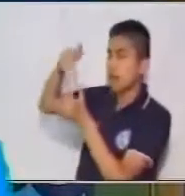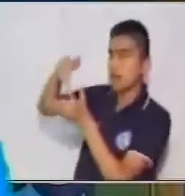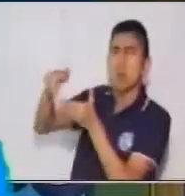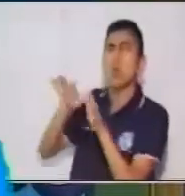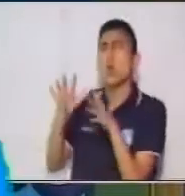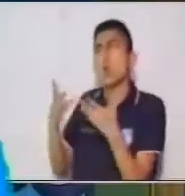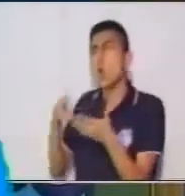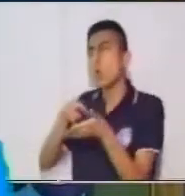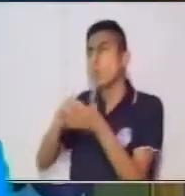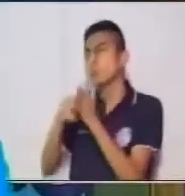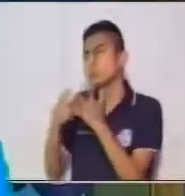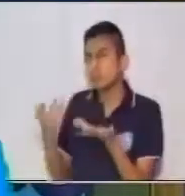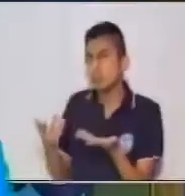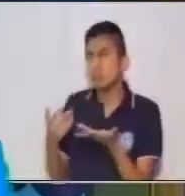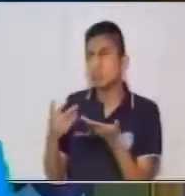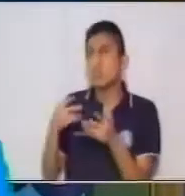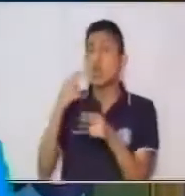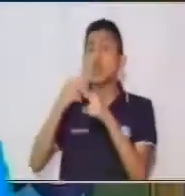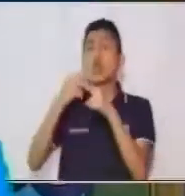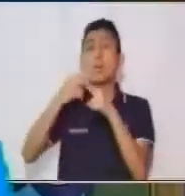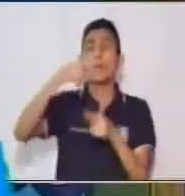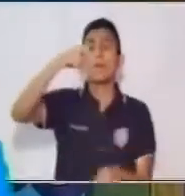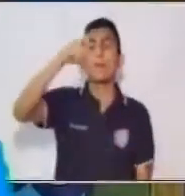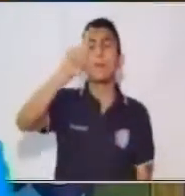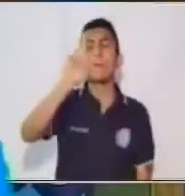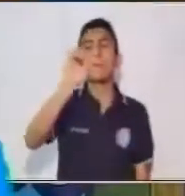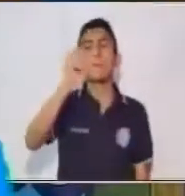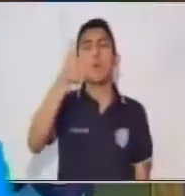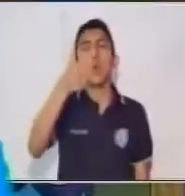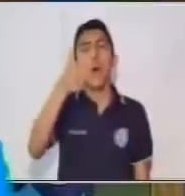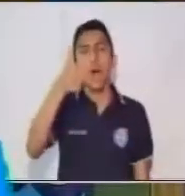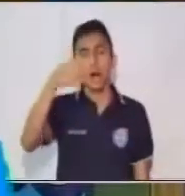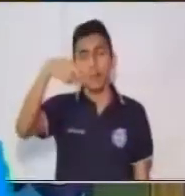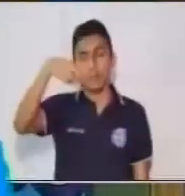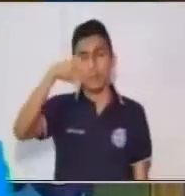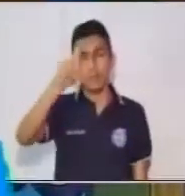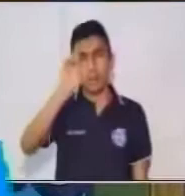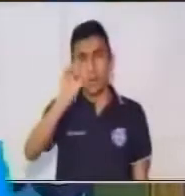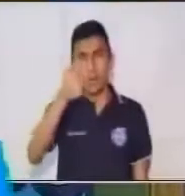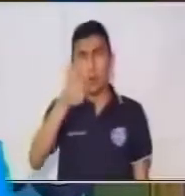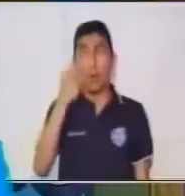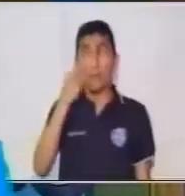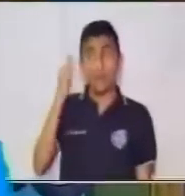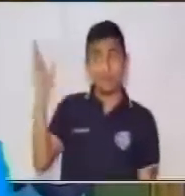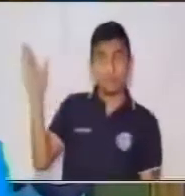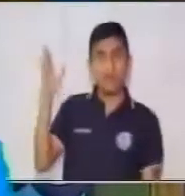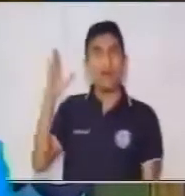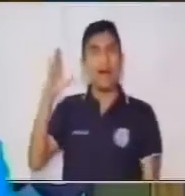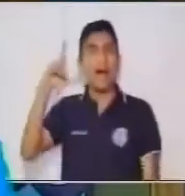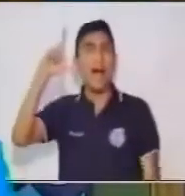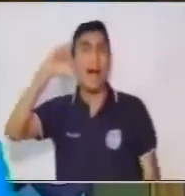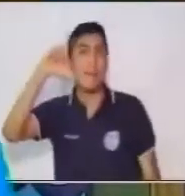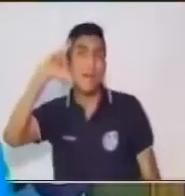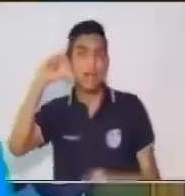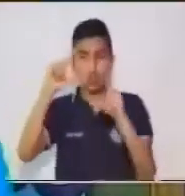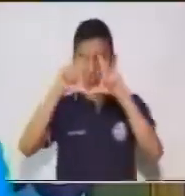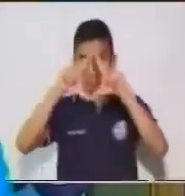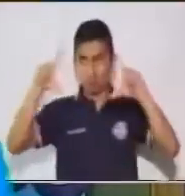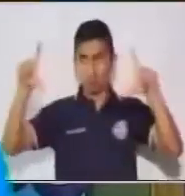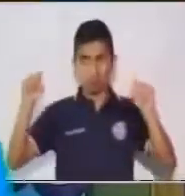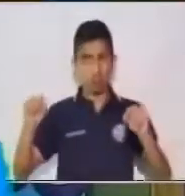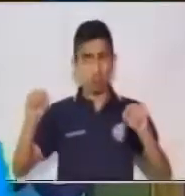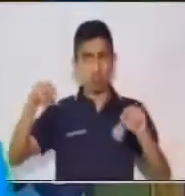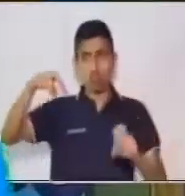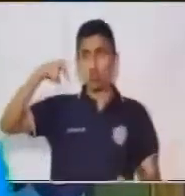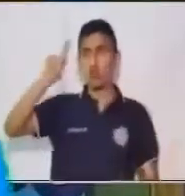llama proa. Muy bien, vamos a colocarla acá. La parte de adelante se